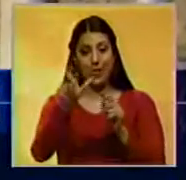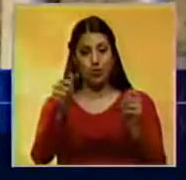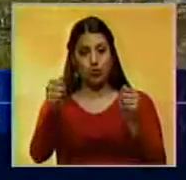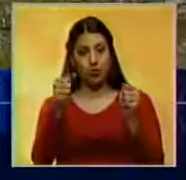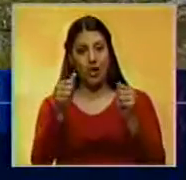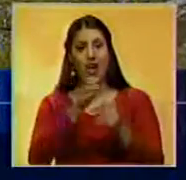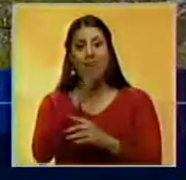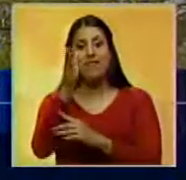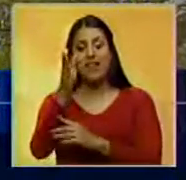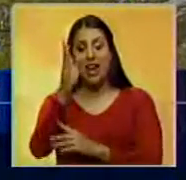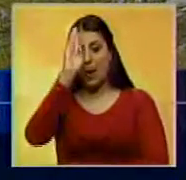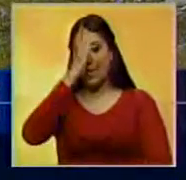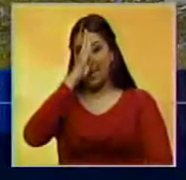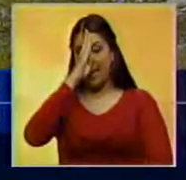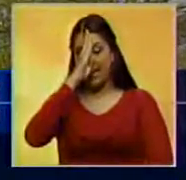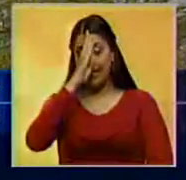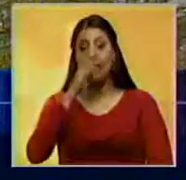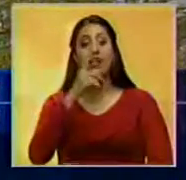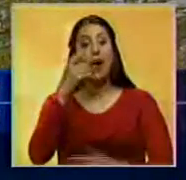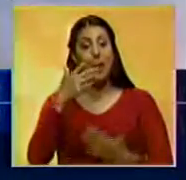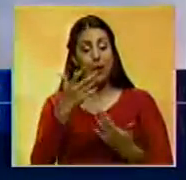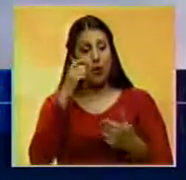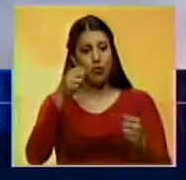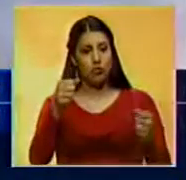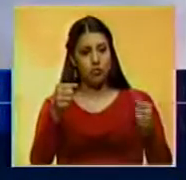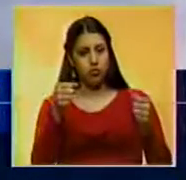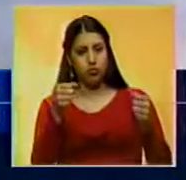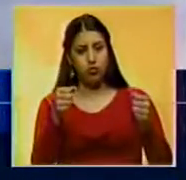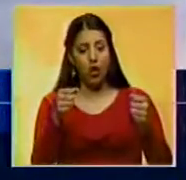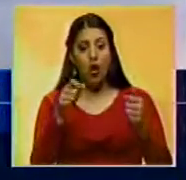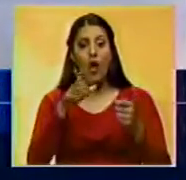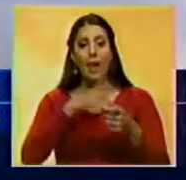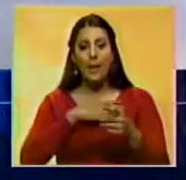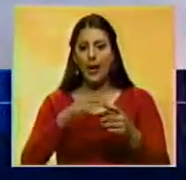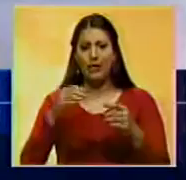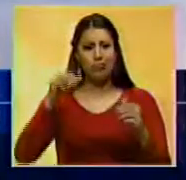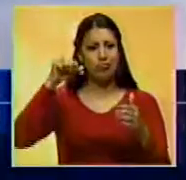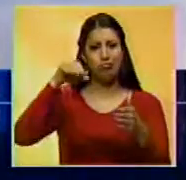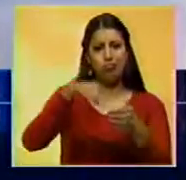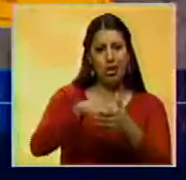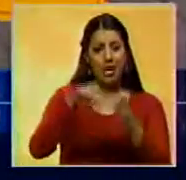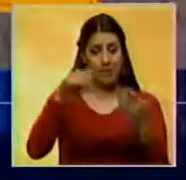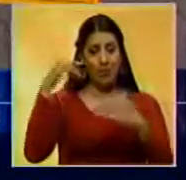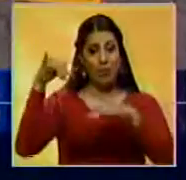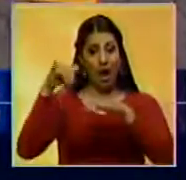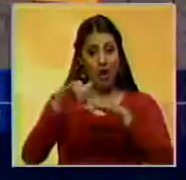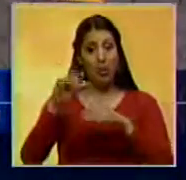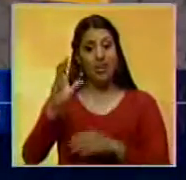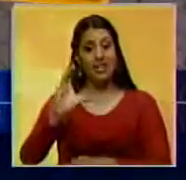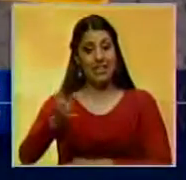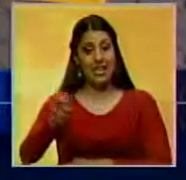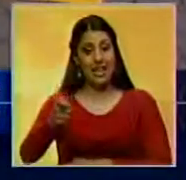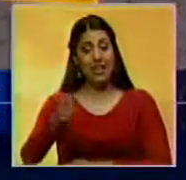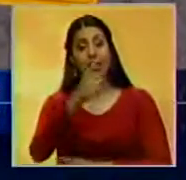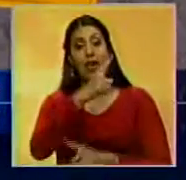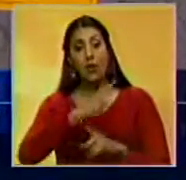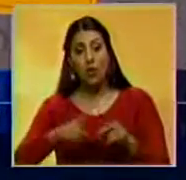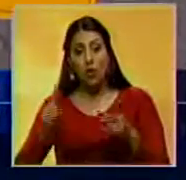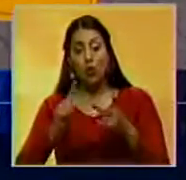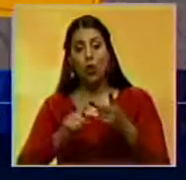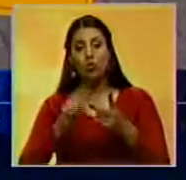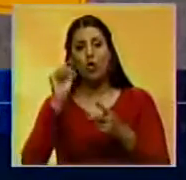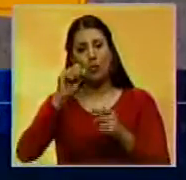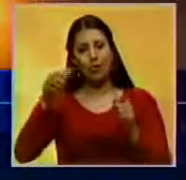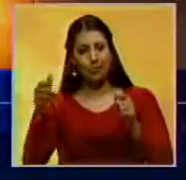era el estado Barinas. José Rebolledo piloteaba la aeronave que terminó siniestrada en este aeropuerto, mientras que Luis Miquiolo iba